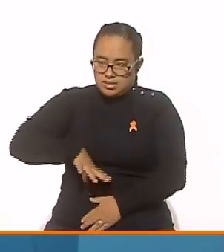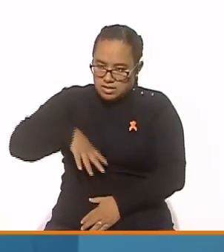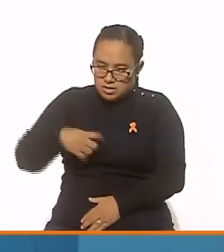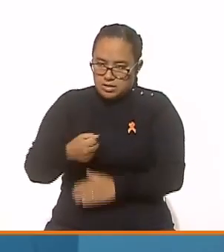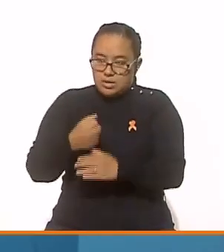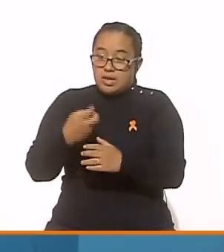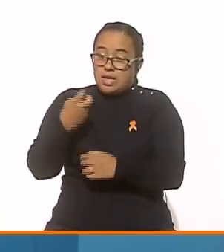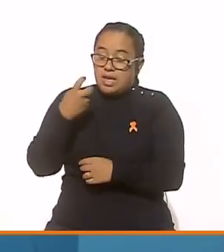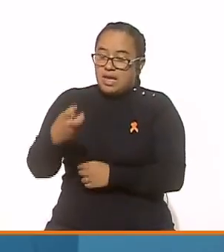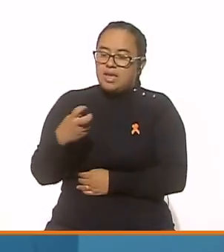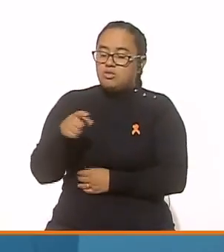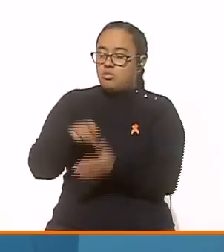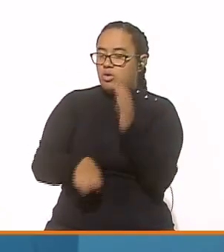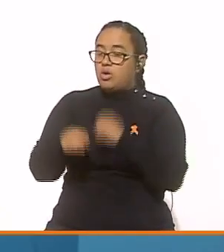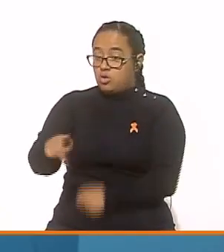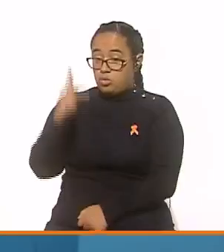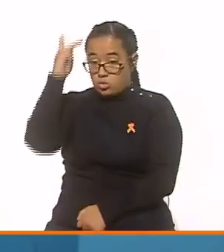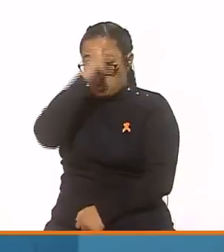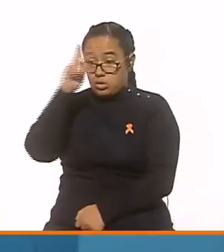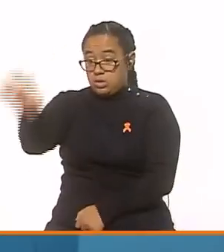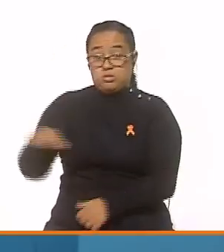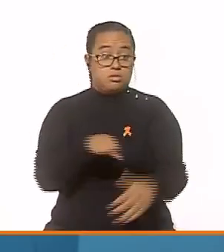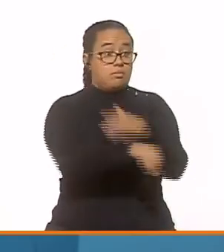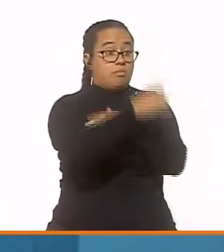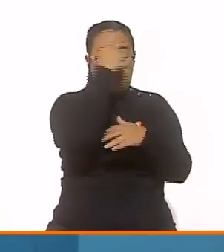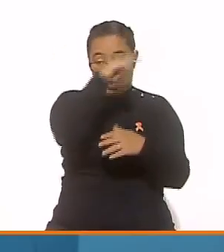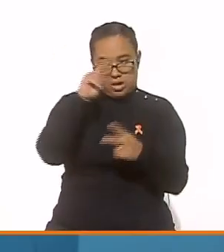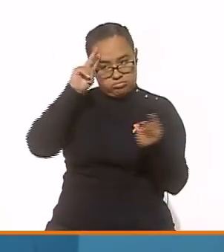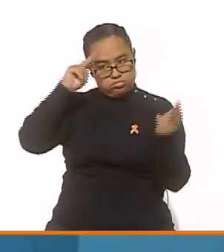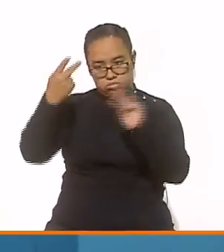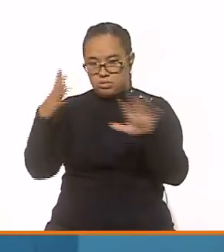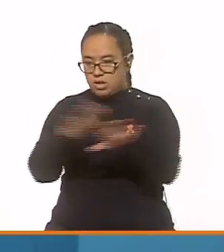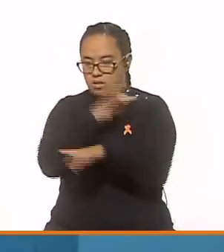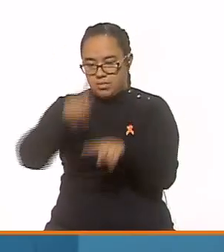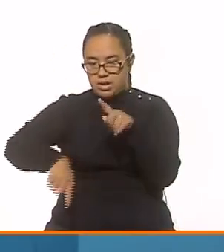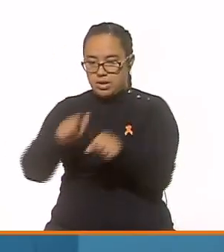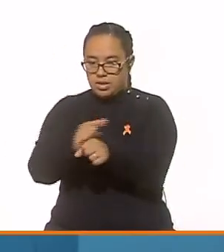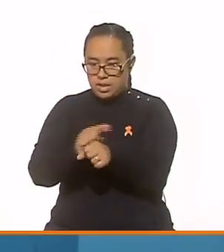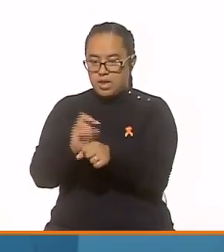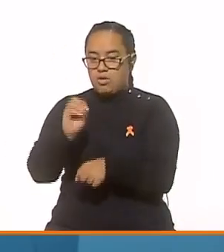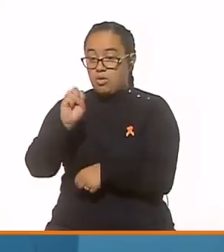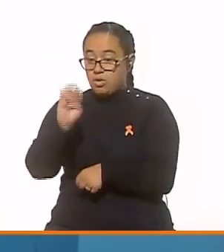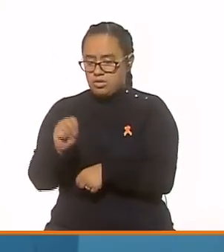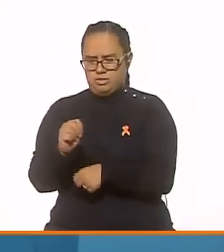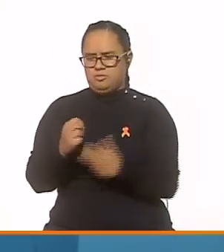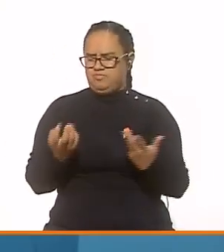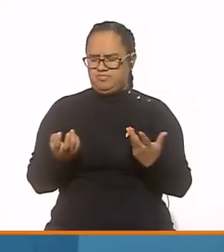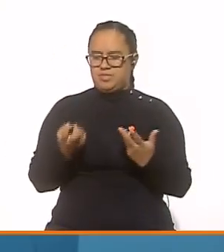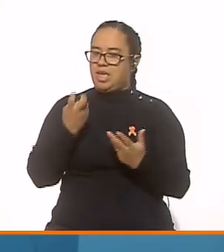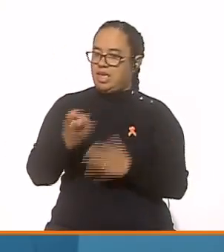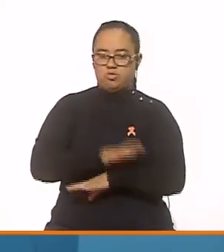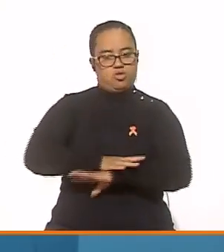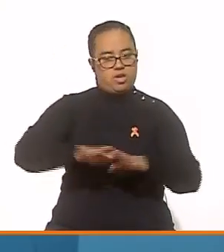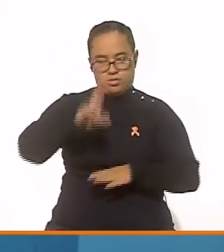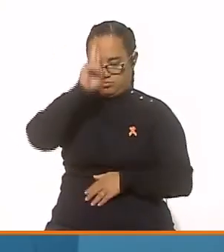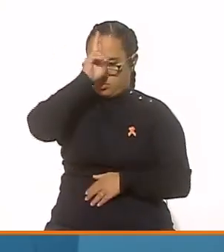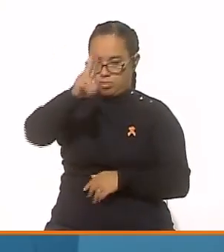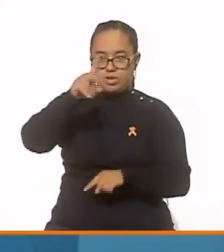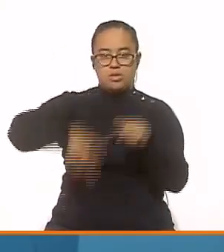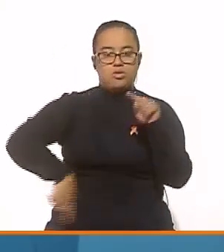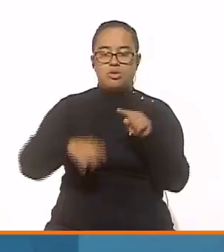corregir la orientación sexual o identidad de género, los ECOSIG, mal llamadas Ujú. terapias de Sí. conversión, por supuesto, y pues